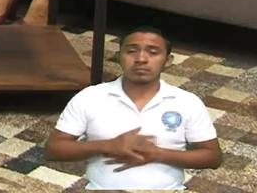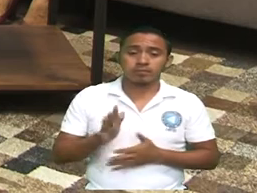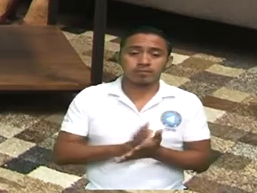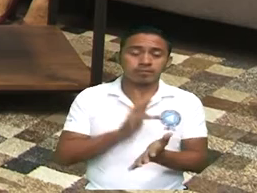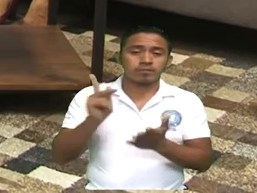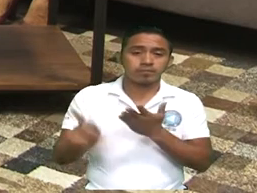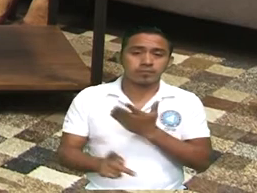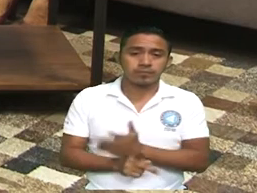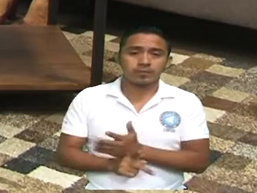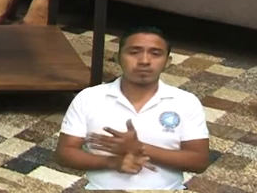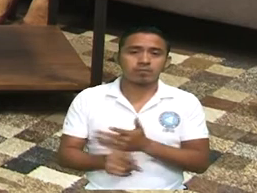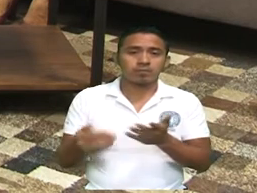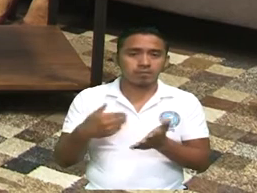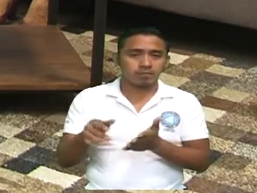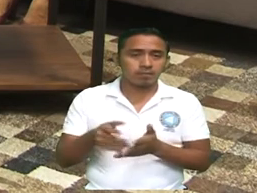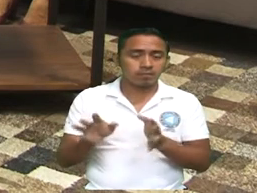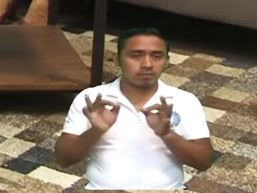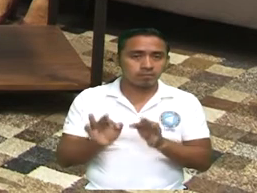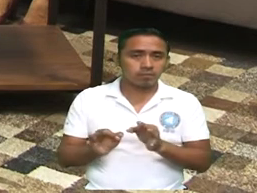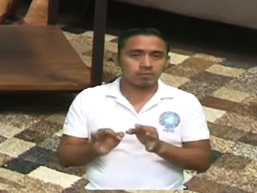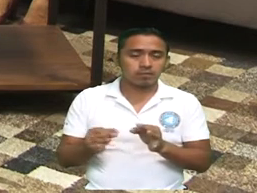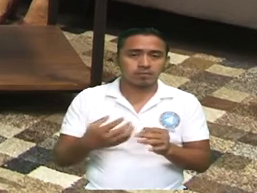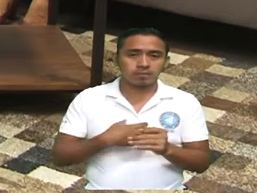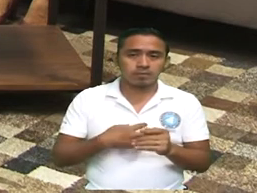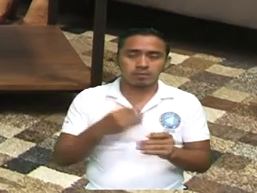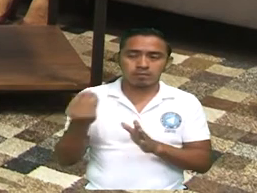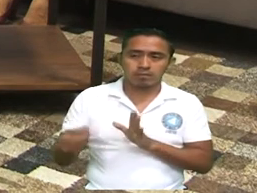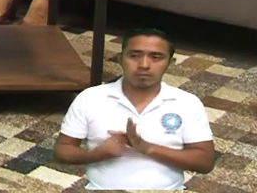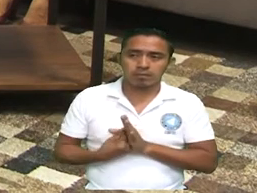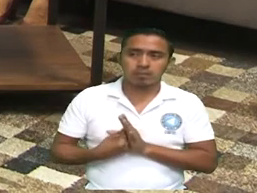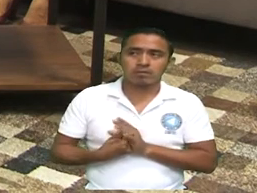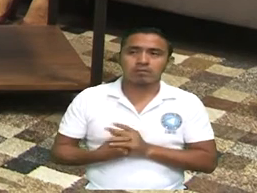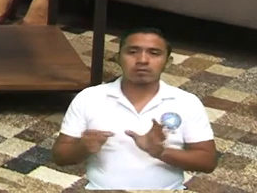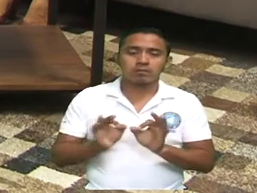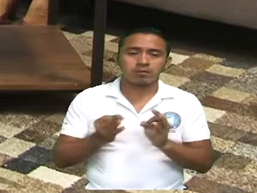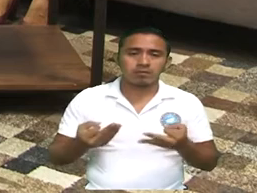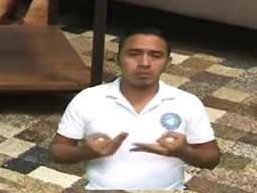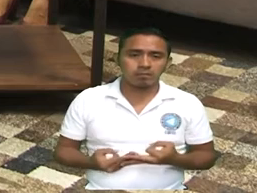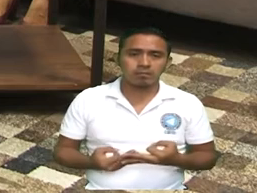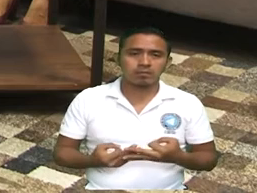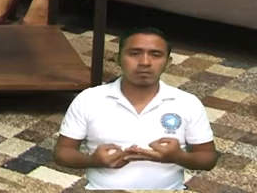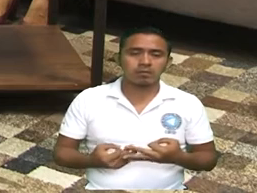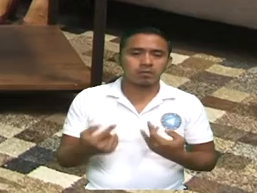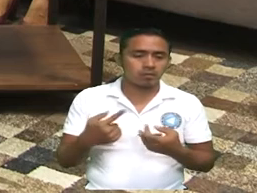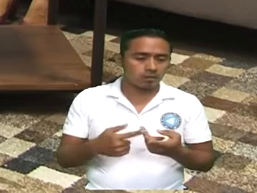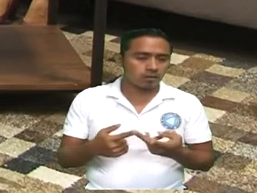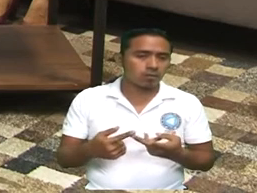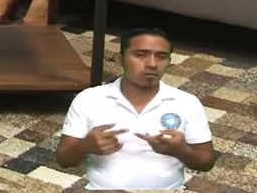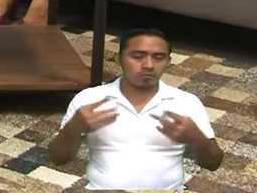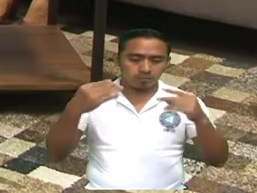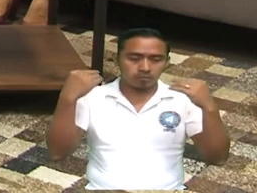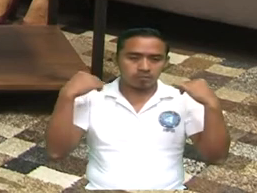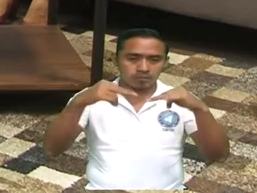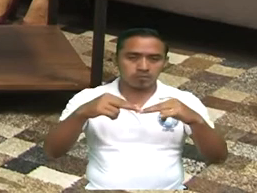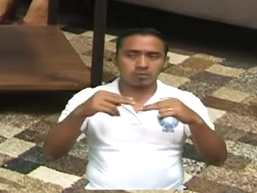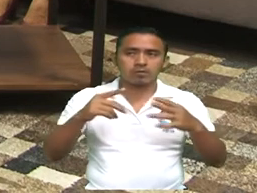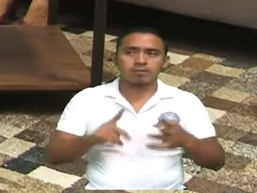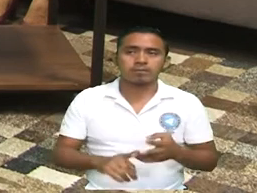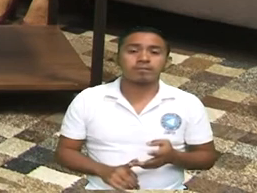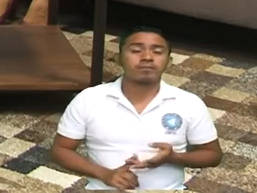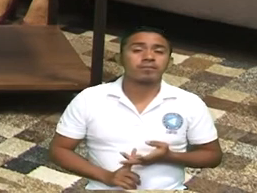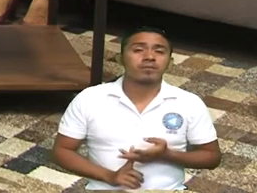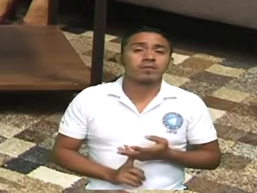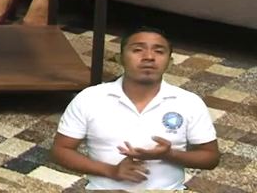programa que permite precisamente la integración de la familia y de los educadores, de los estudiantes. No es un